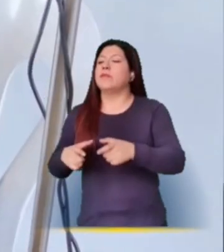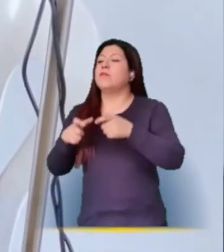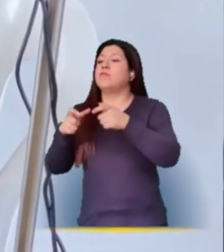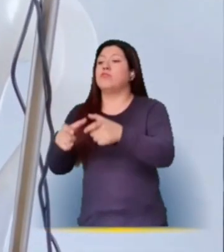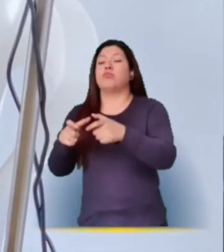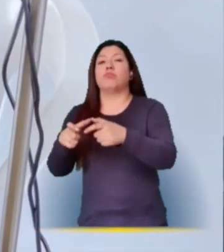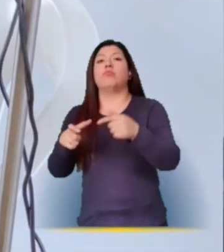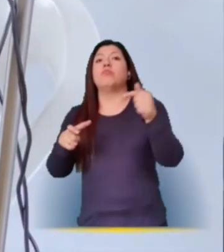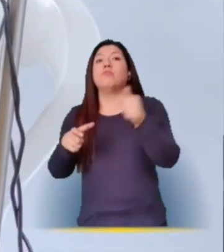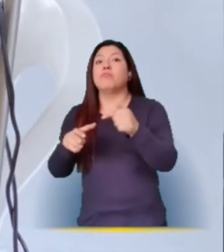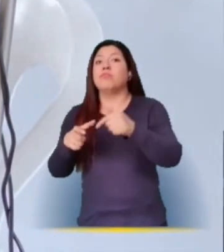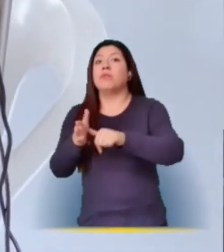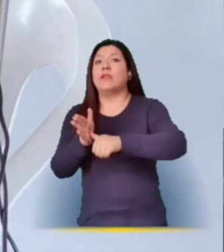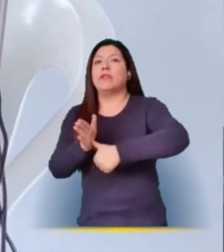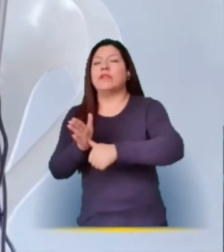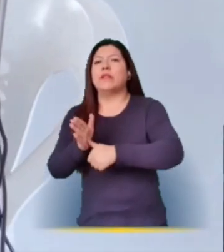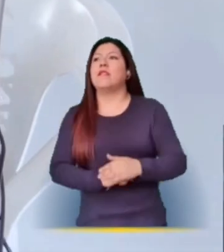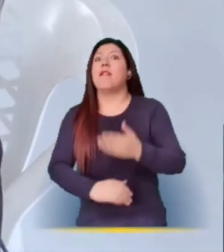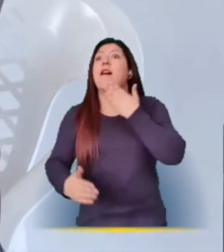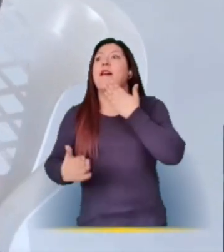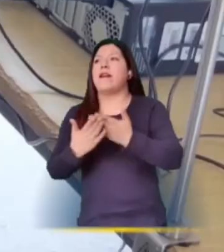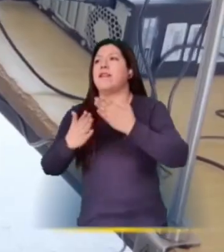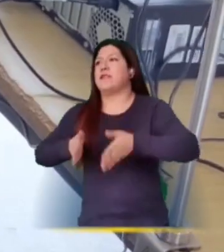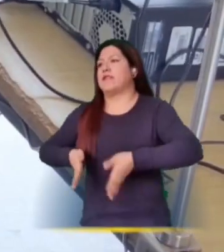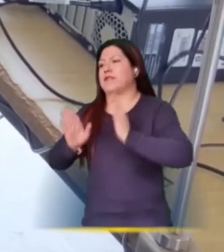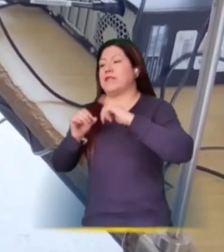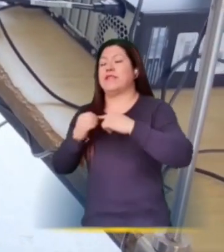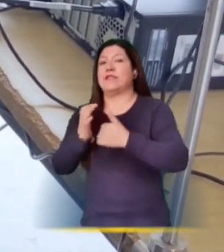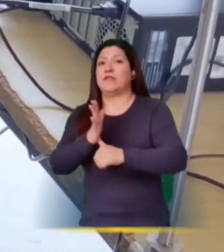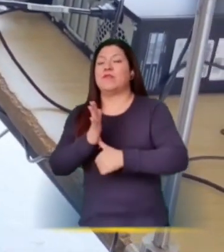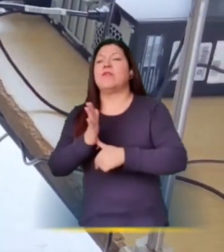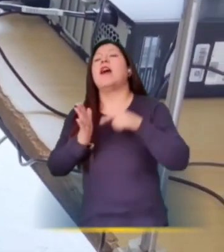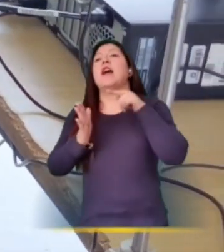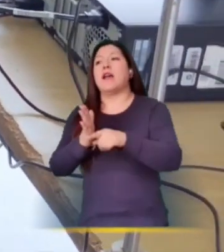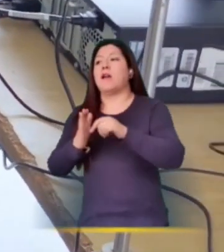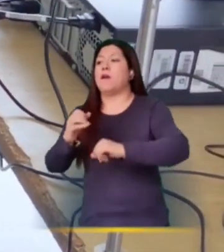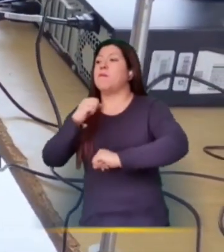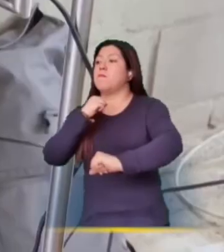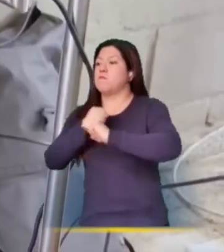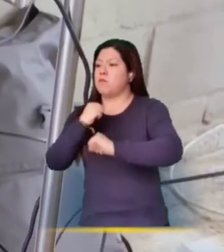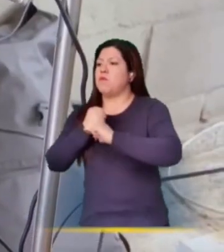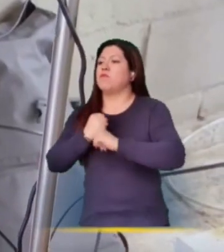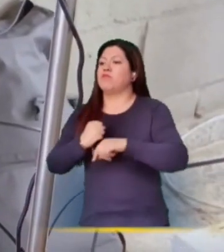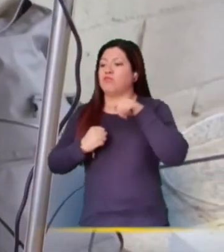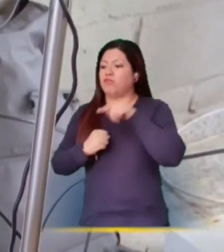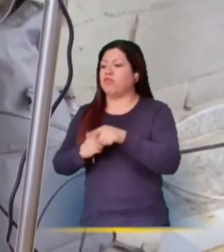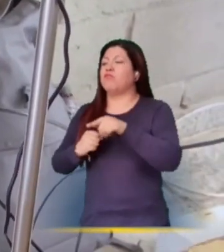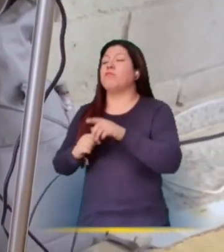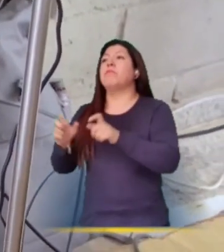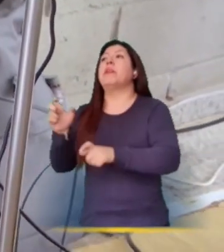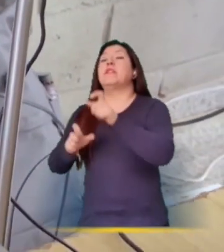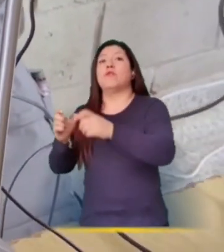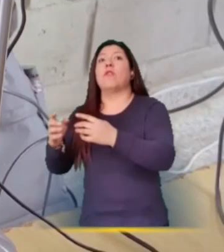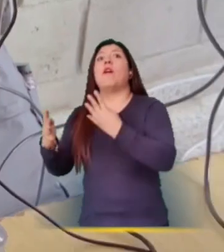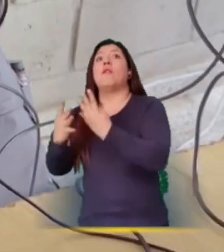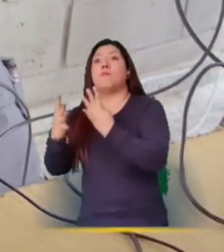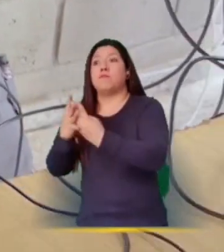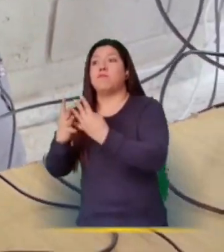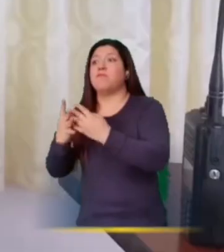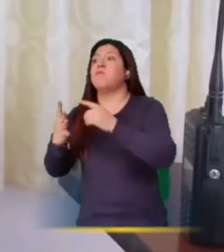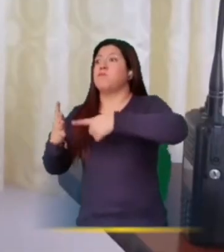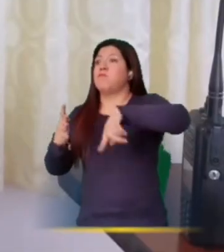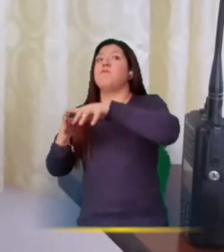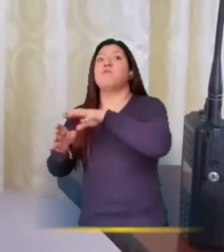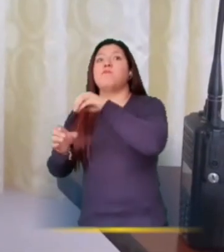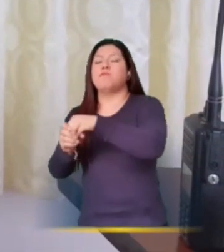del establecimiento con el fin de adquirir su nueva identificación, razón por la cual debemos agradecer a la Registraduría por este